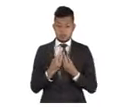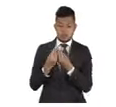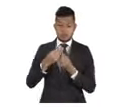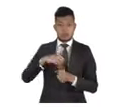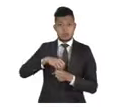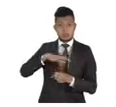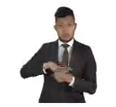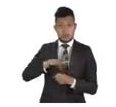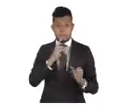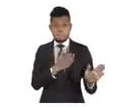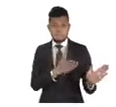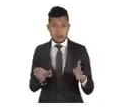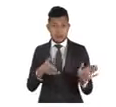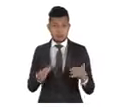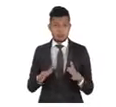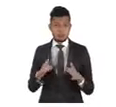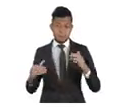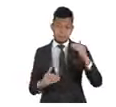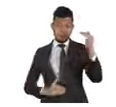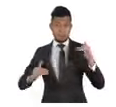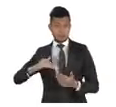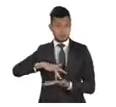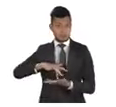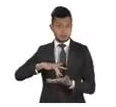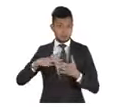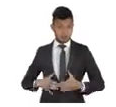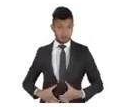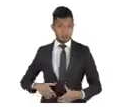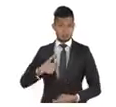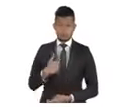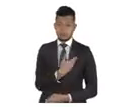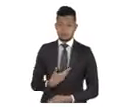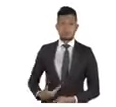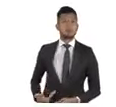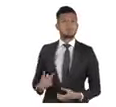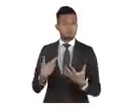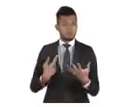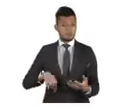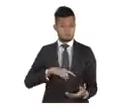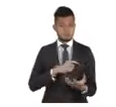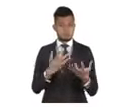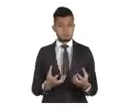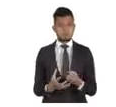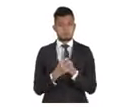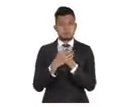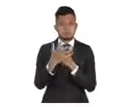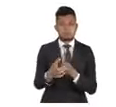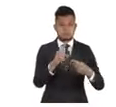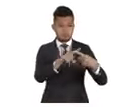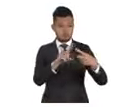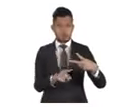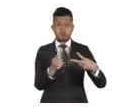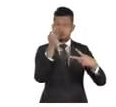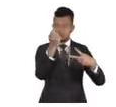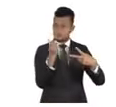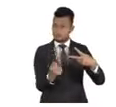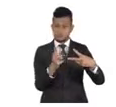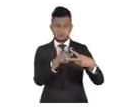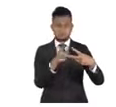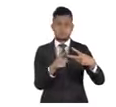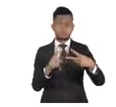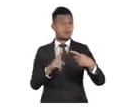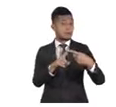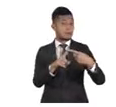instancia de participación ciudadana de la ciudad de Bogotá, queremos expresarles dos cosas muy puntuales. La primera,